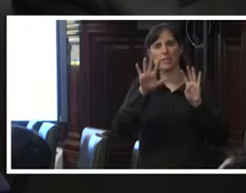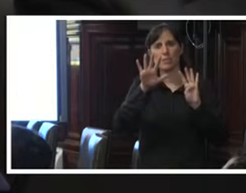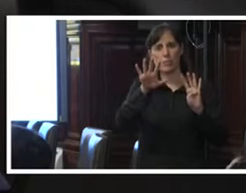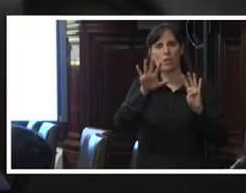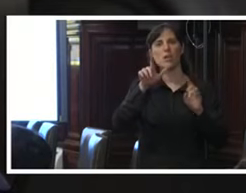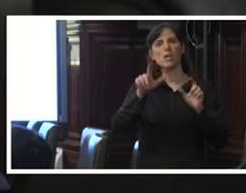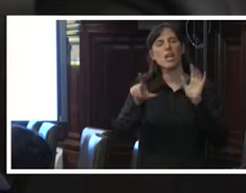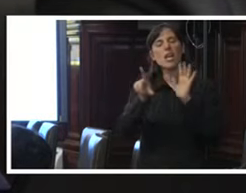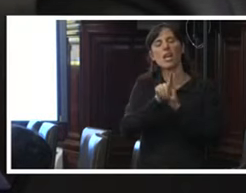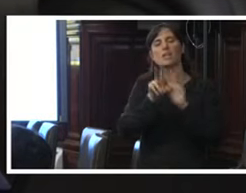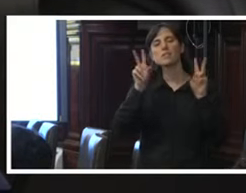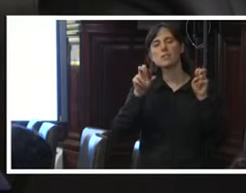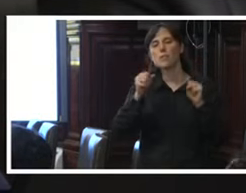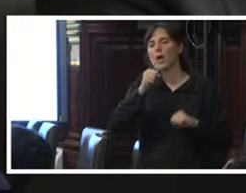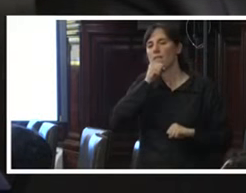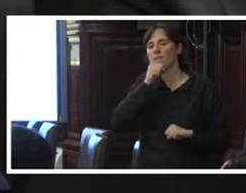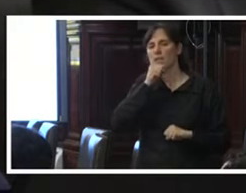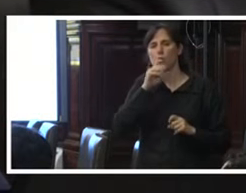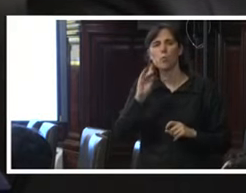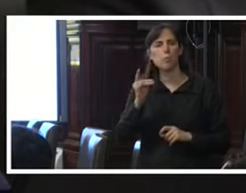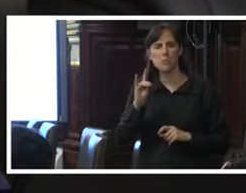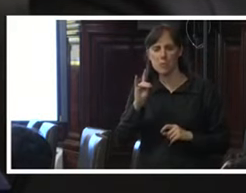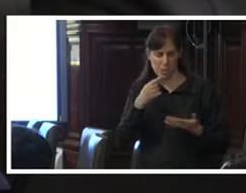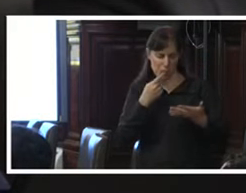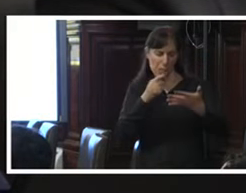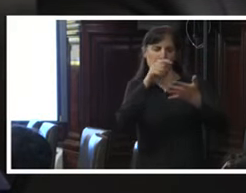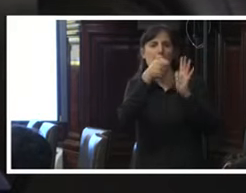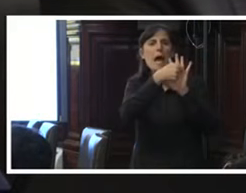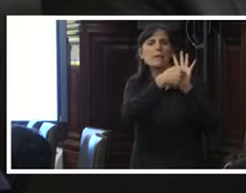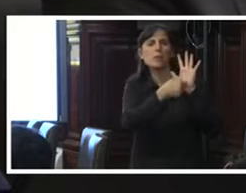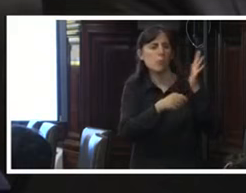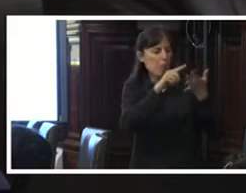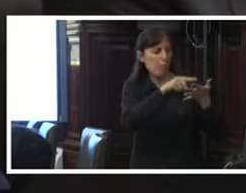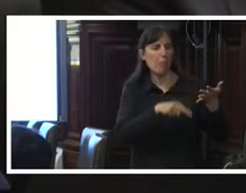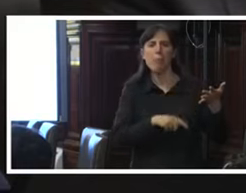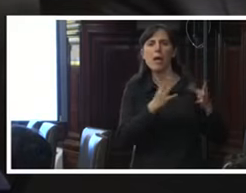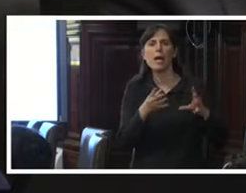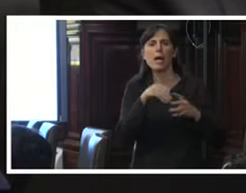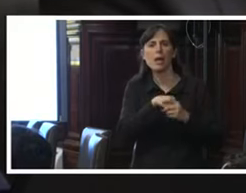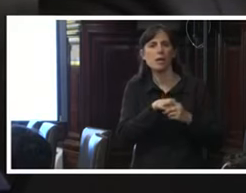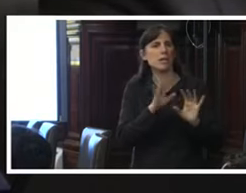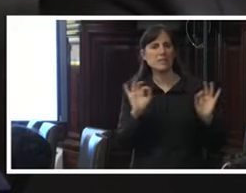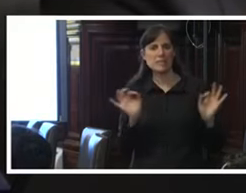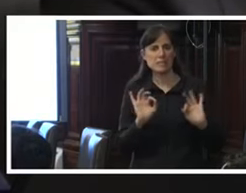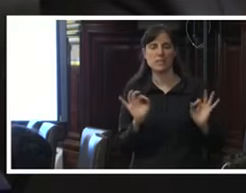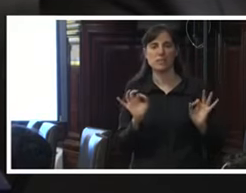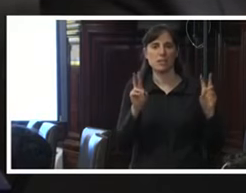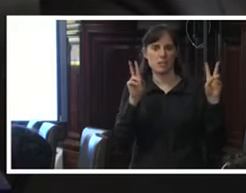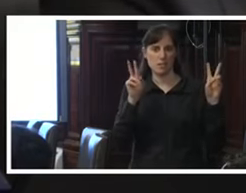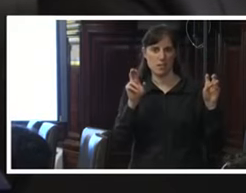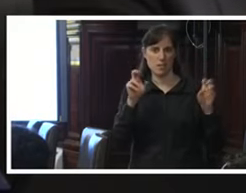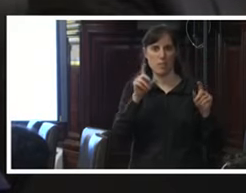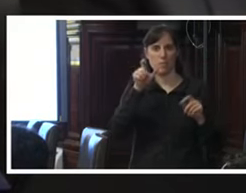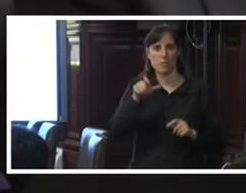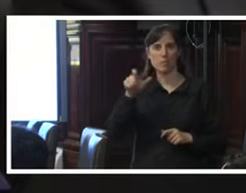adultas mayores en bolivia en ninguno de sus artículos inclusive hacia las personas adultas mayores el gp por lo que